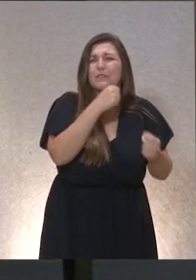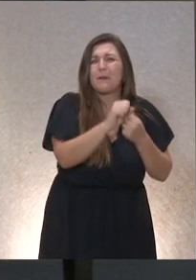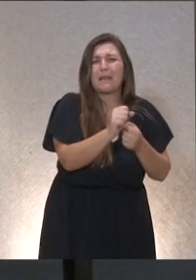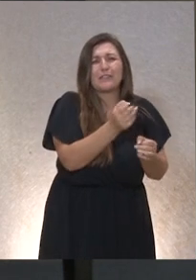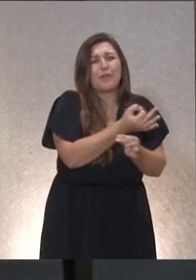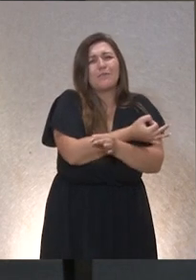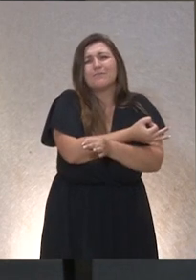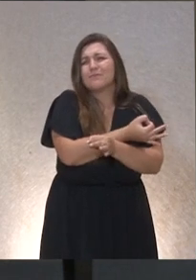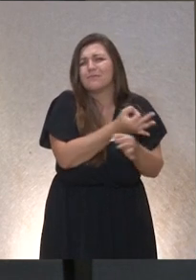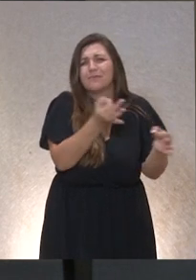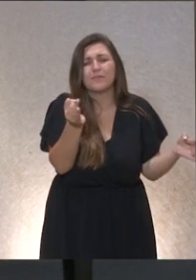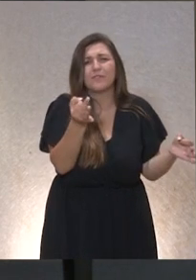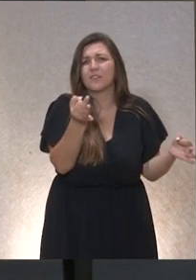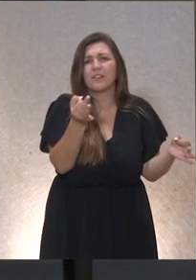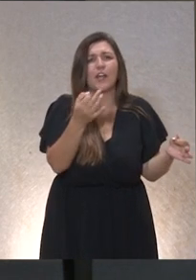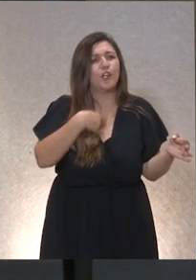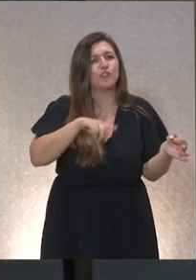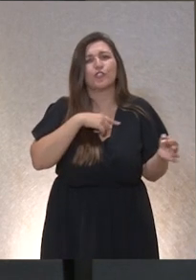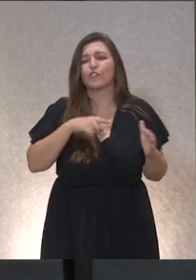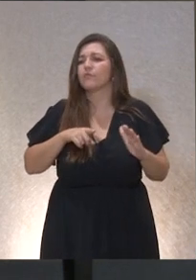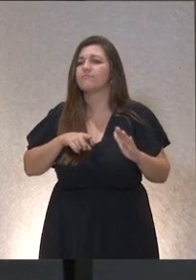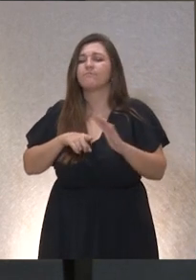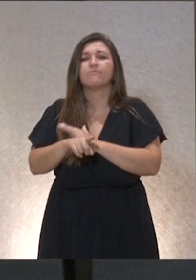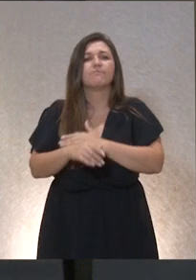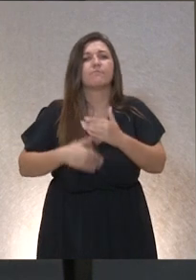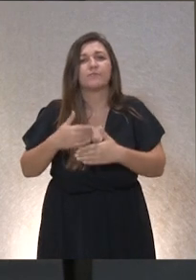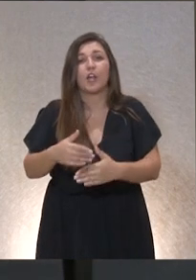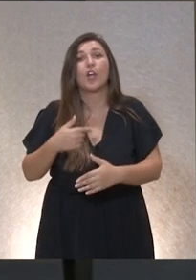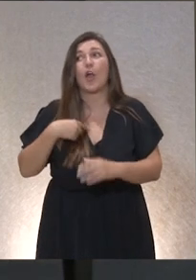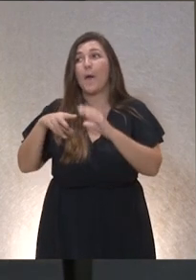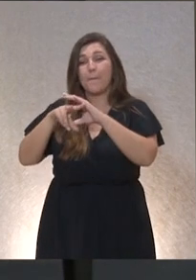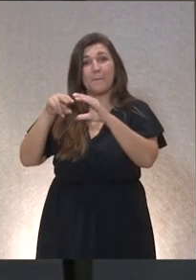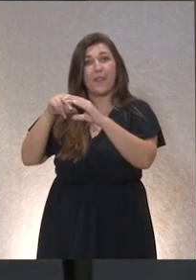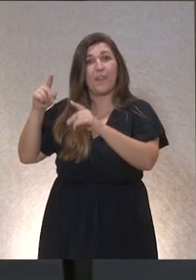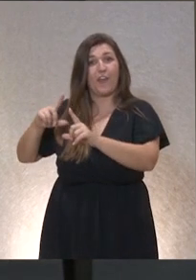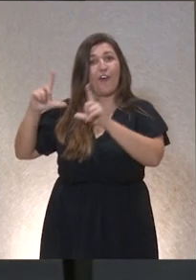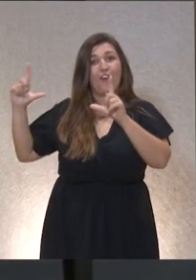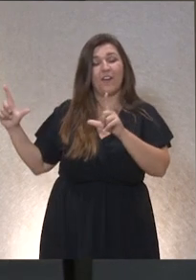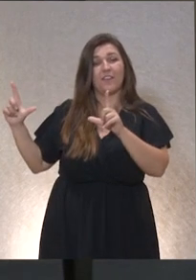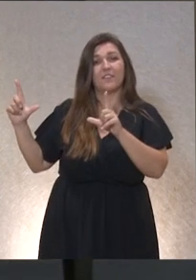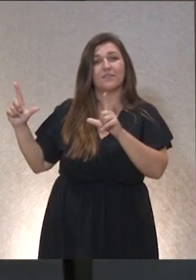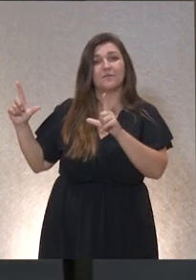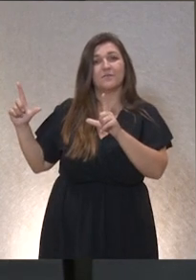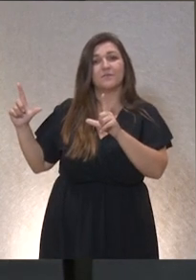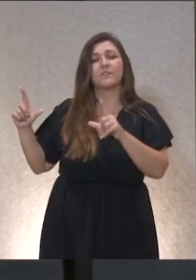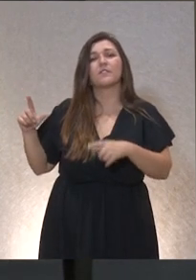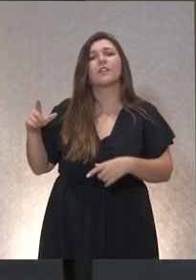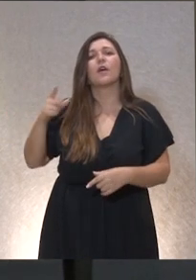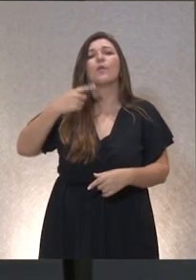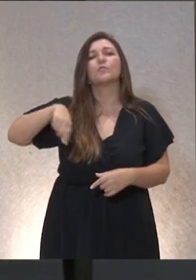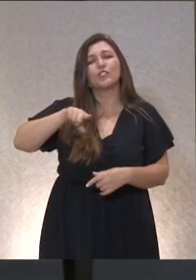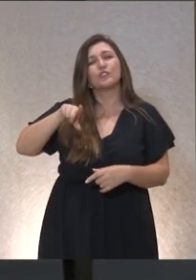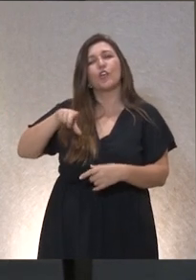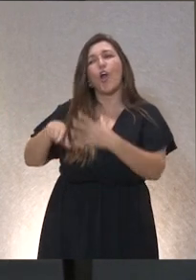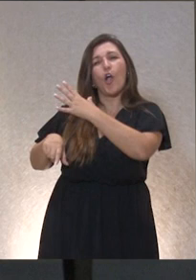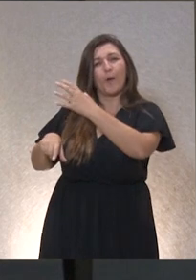que que nos logramos salir adelante yo os traigo un vídeo en el que en el que quizá Vais a entender